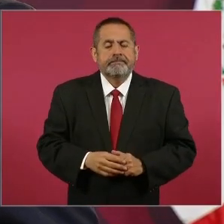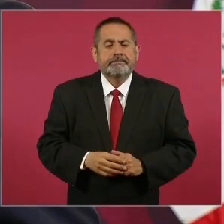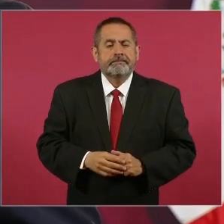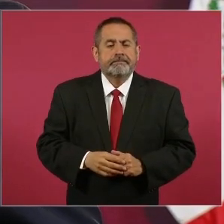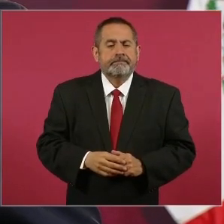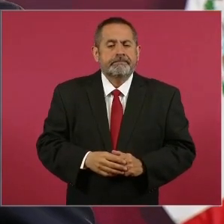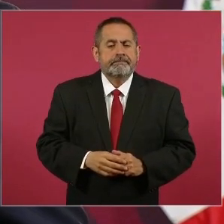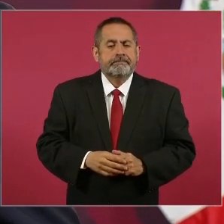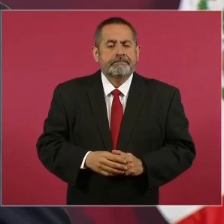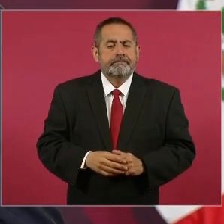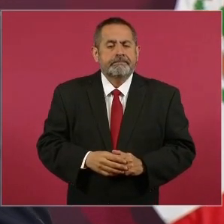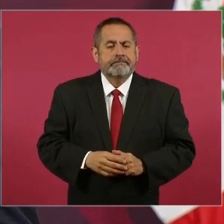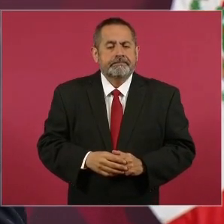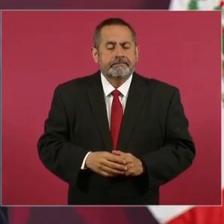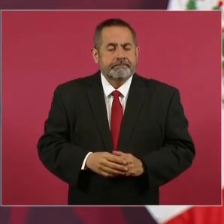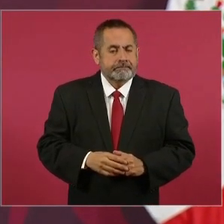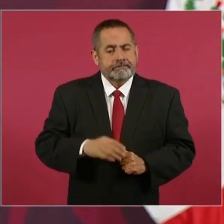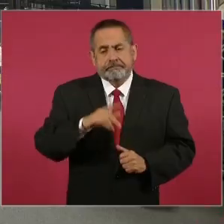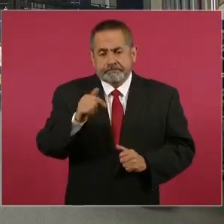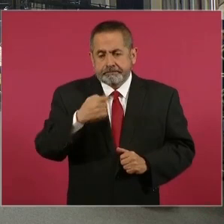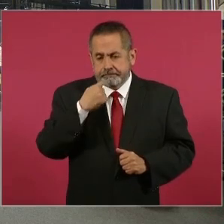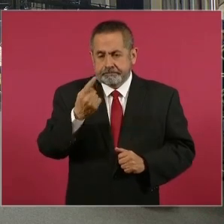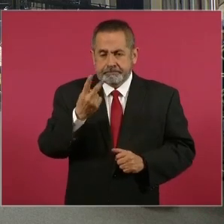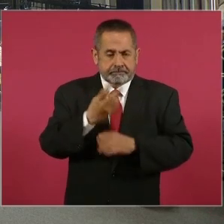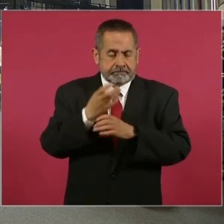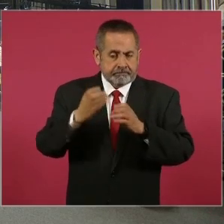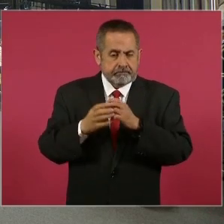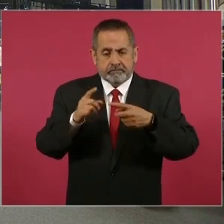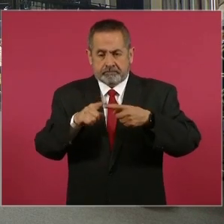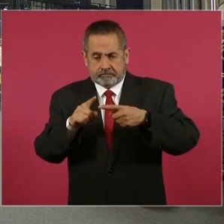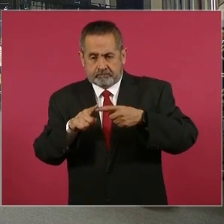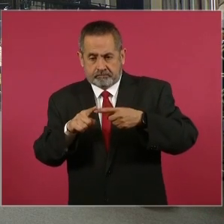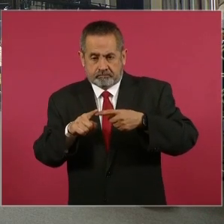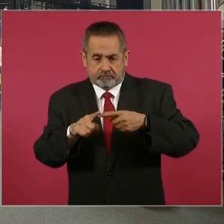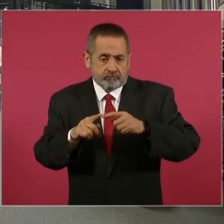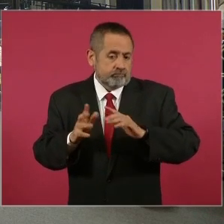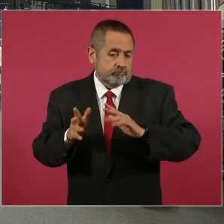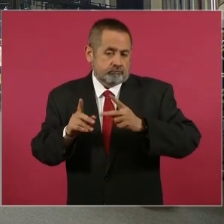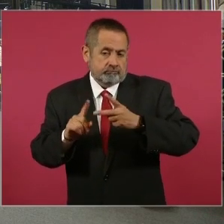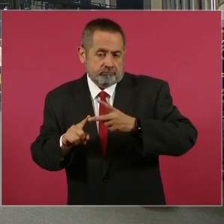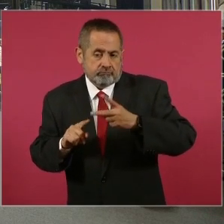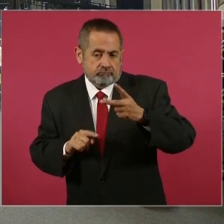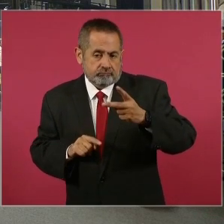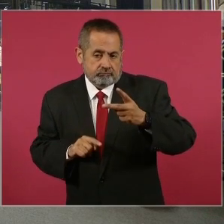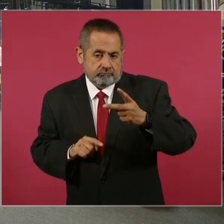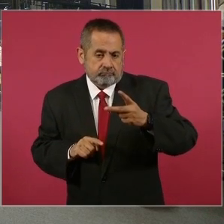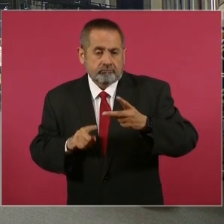cosas Entonces les decía yo que son dos cosas o